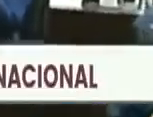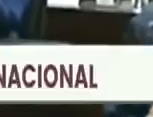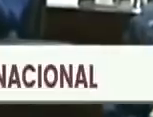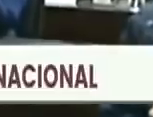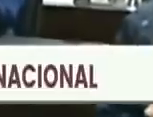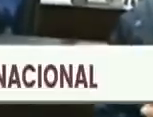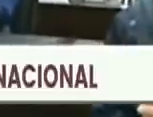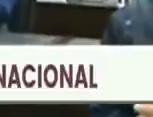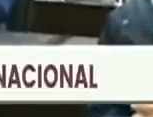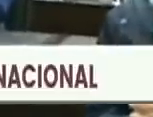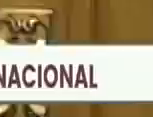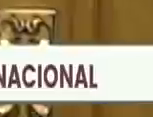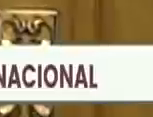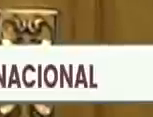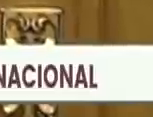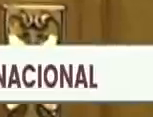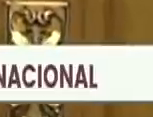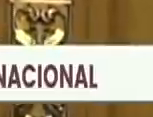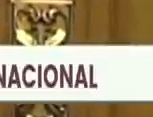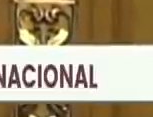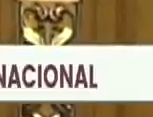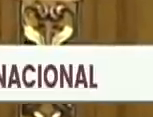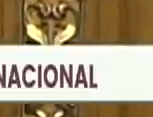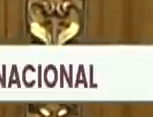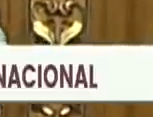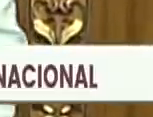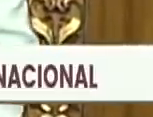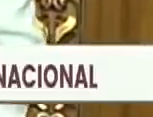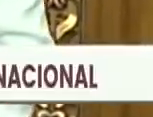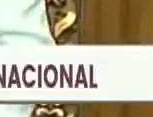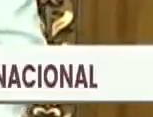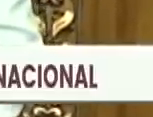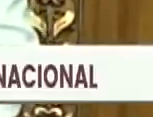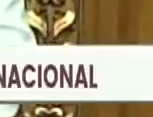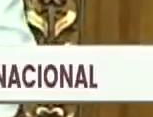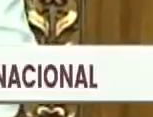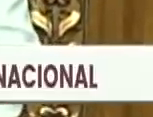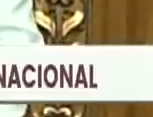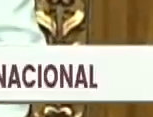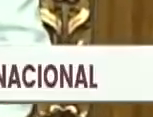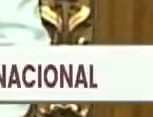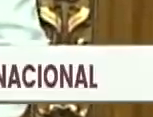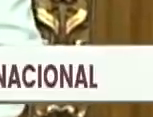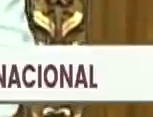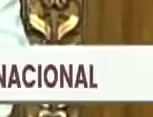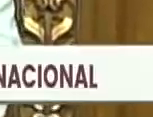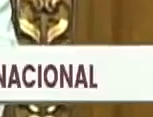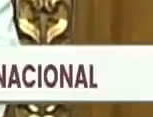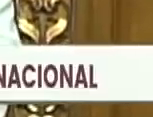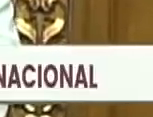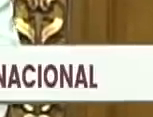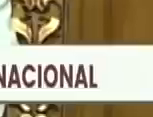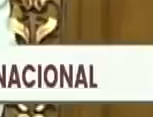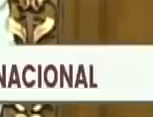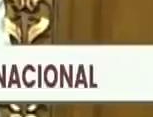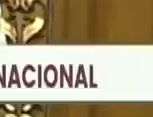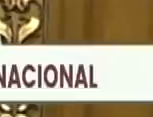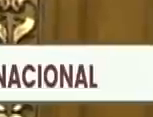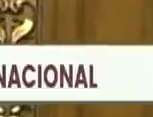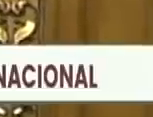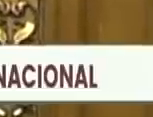Saludo también al segundo vicepresidente, diputado Didalco Bolívar.